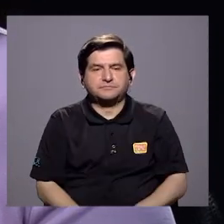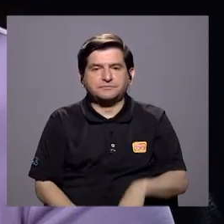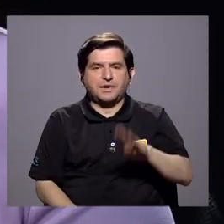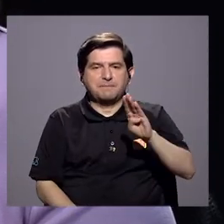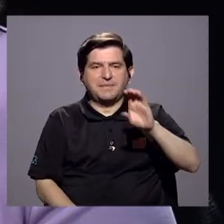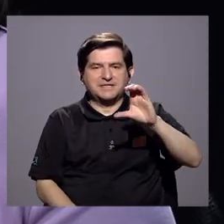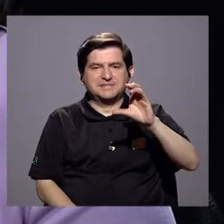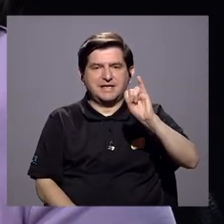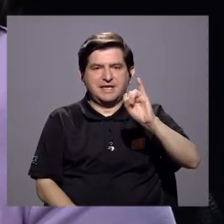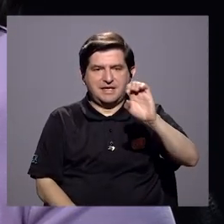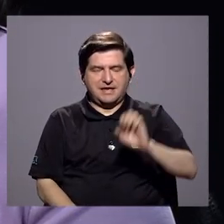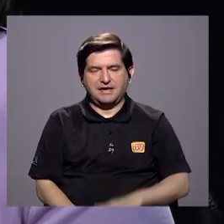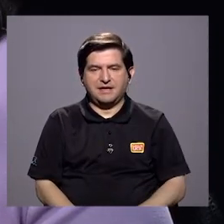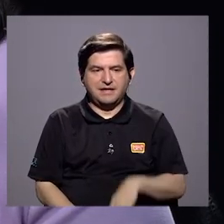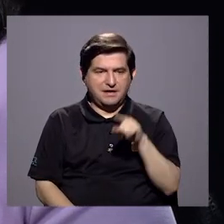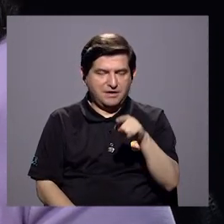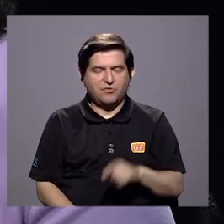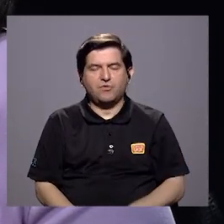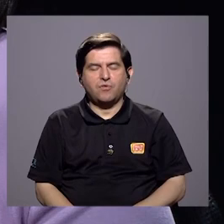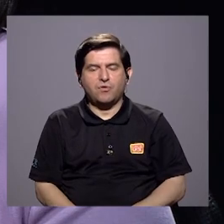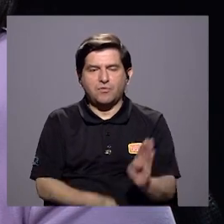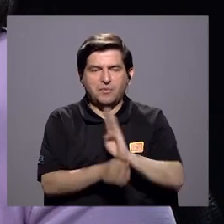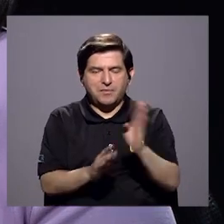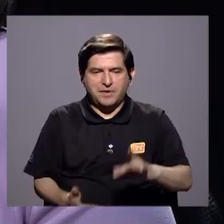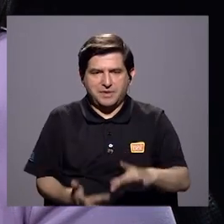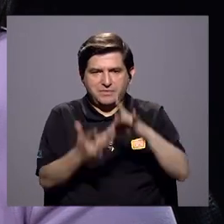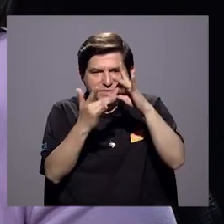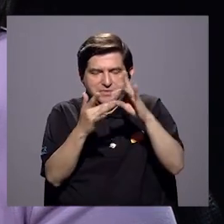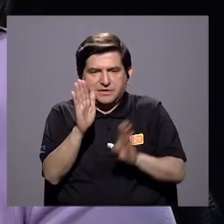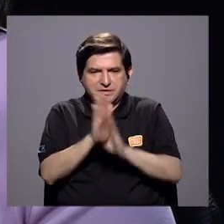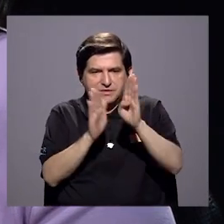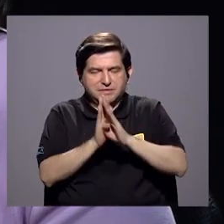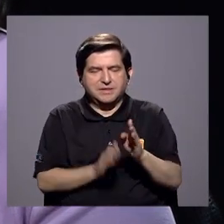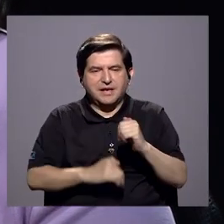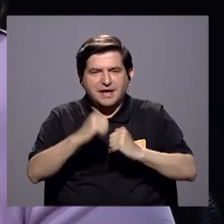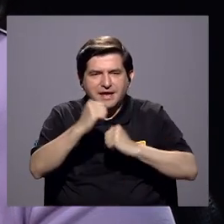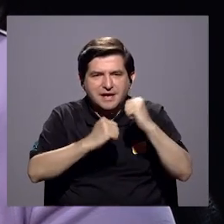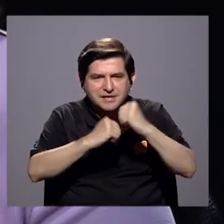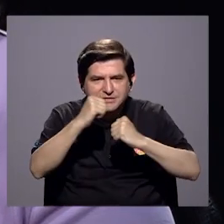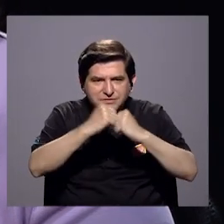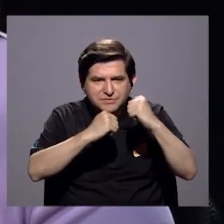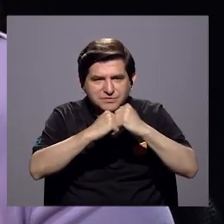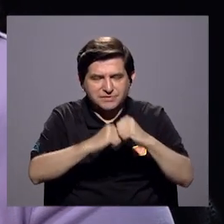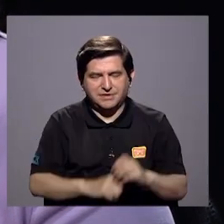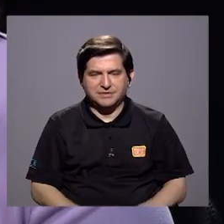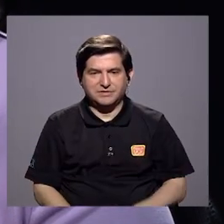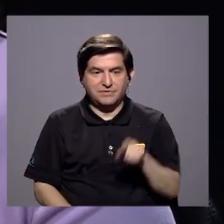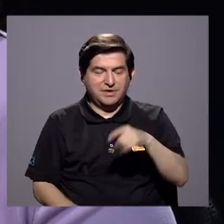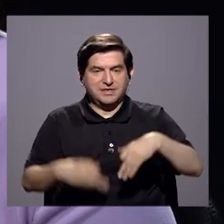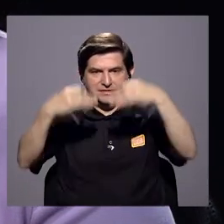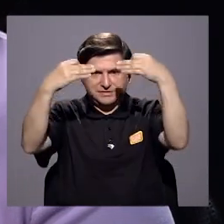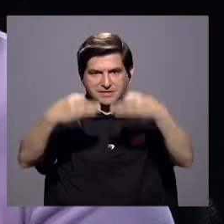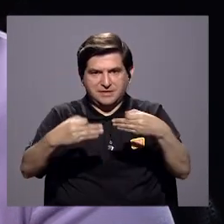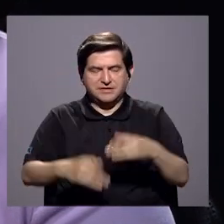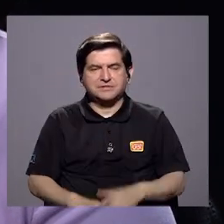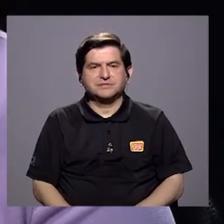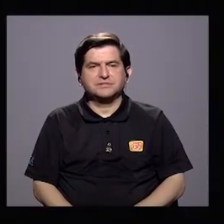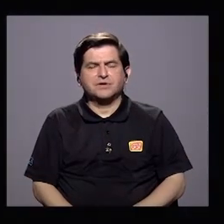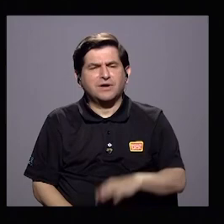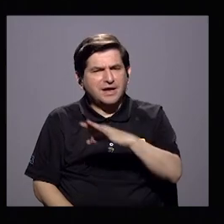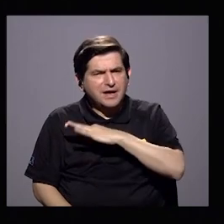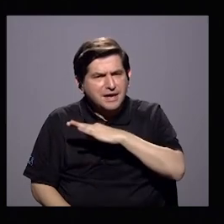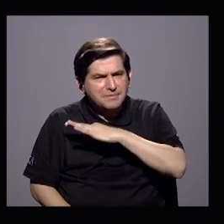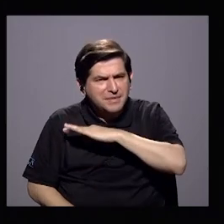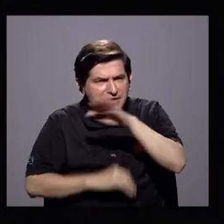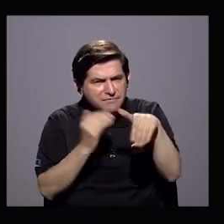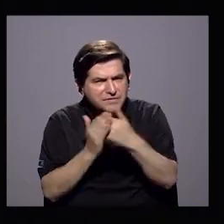BCE como multilateral especializada en desarrollo, estructurando este canon. Eso fue una decisión tomada en diciembre del año anterior. ¿Es un beneficio